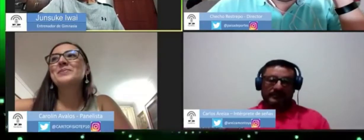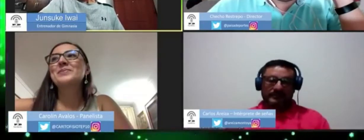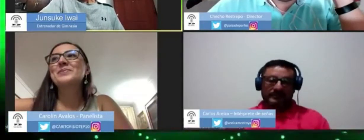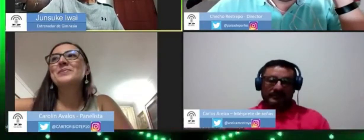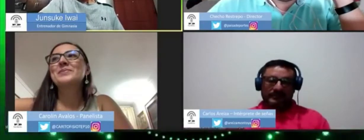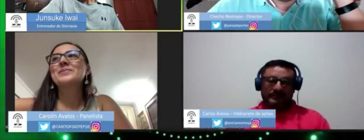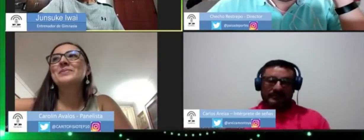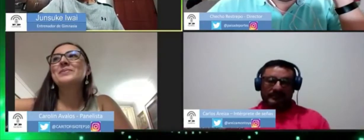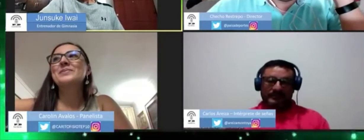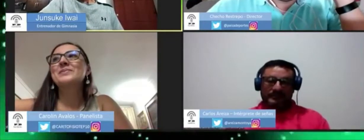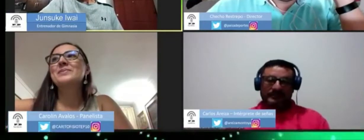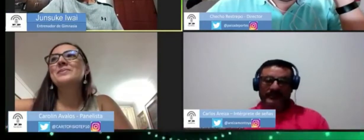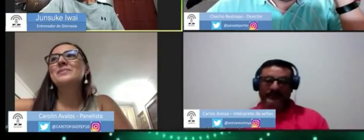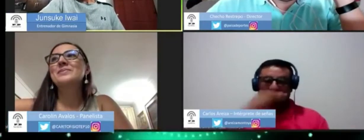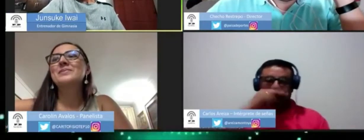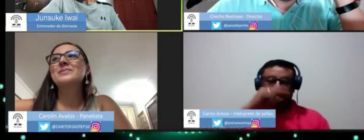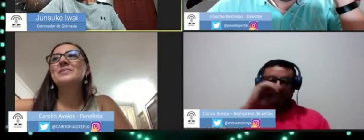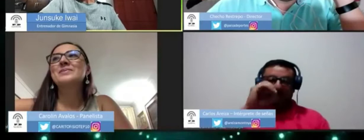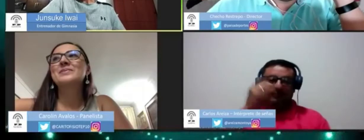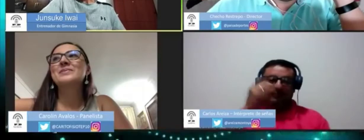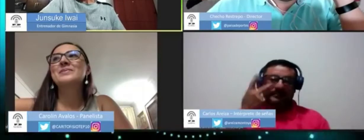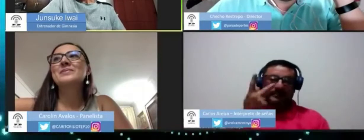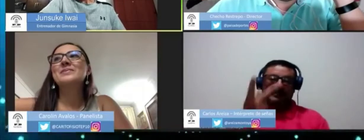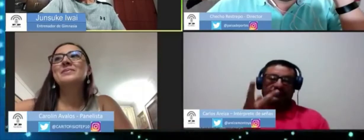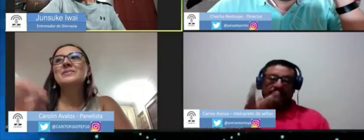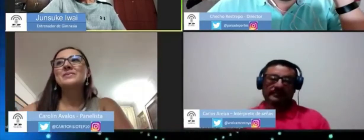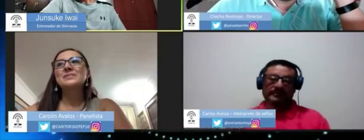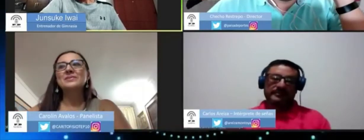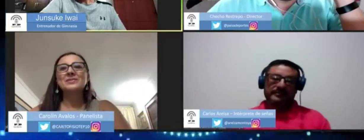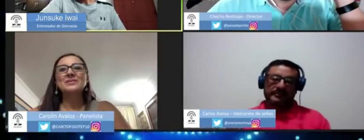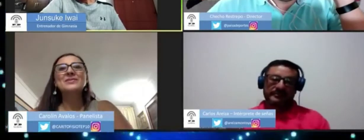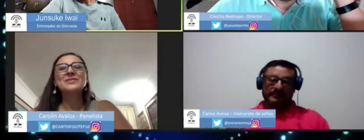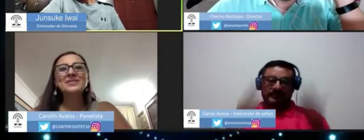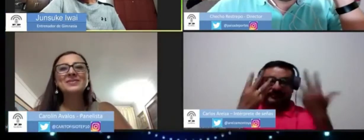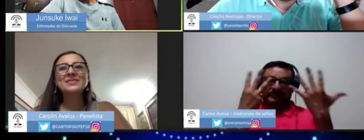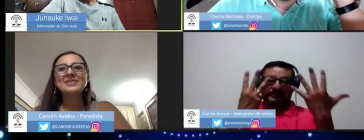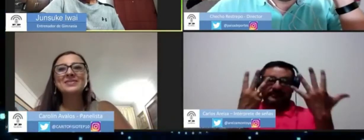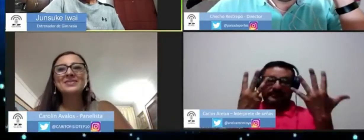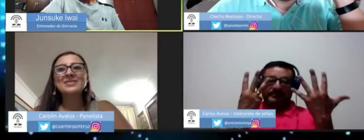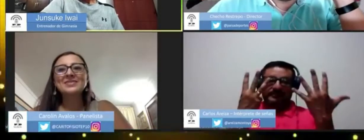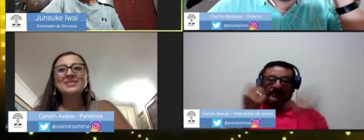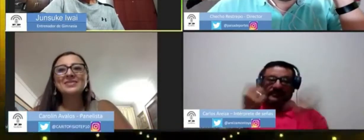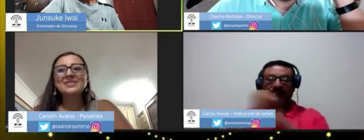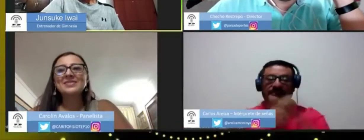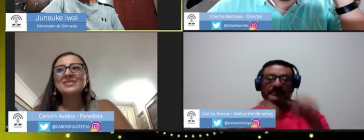Un niño, yo conocí cuando tenía 8 años.